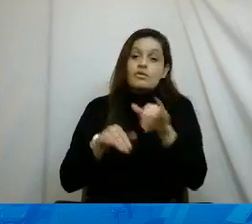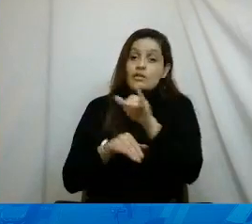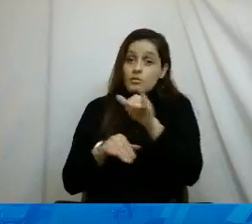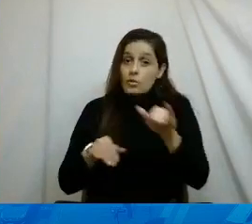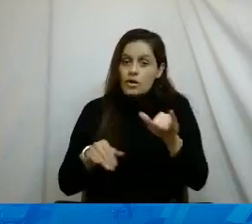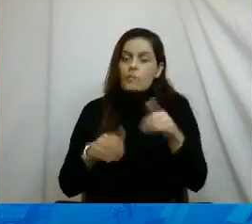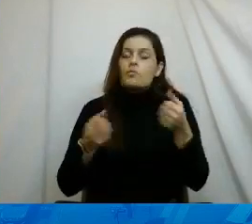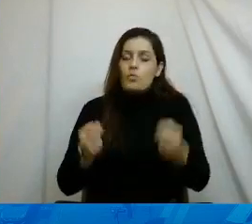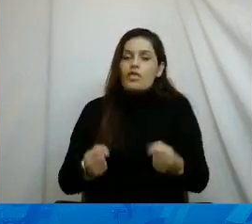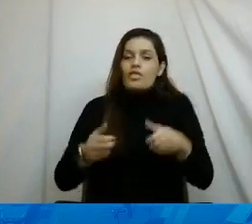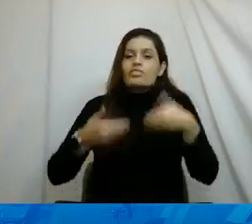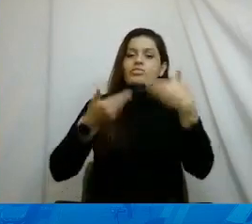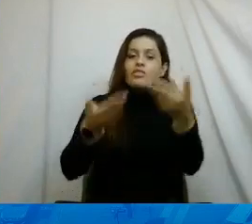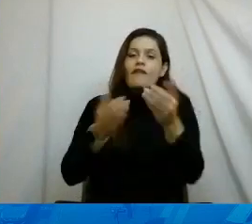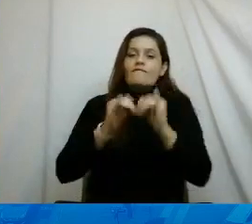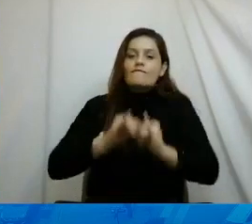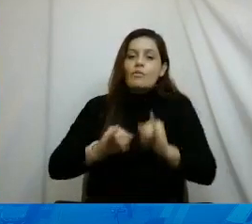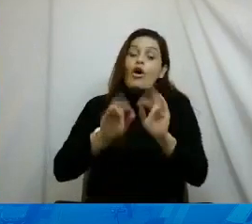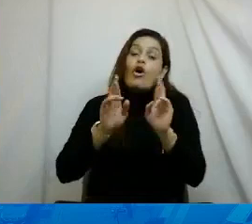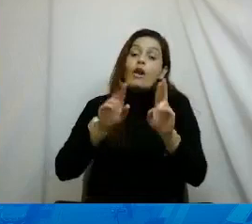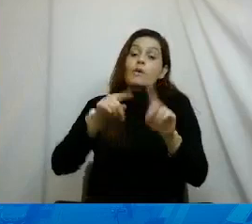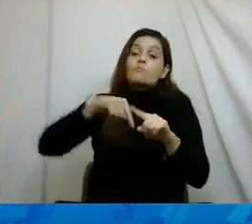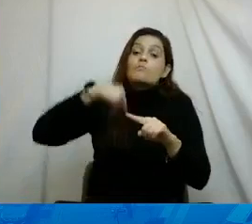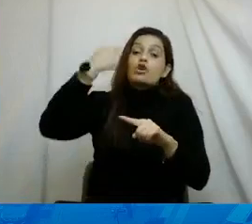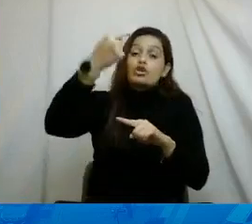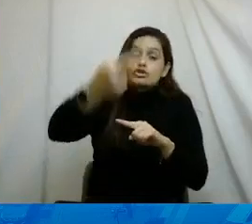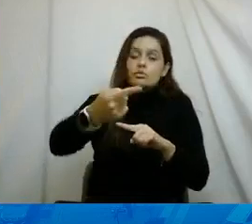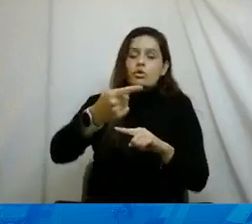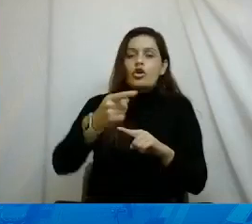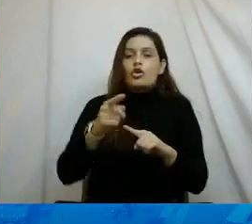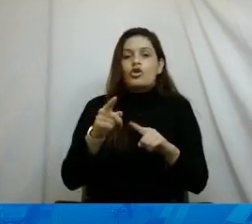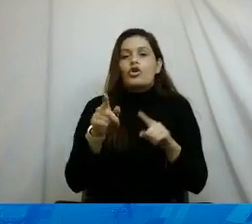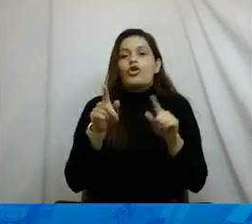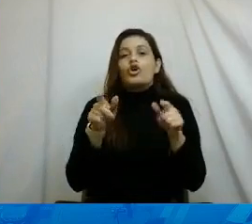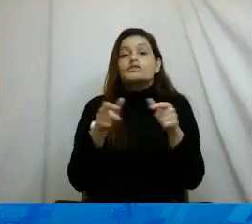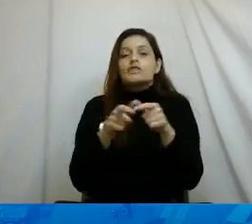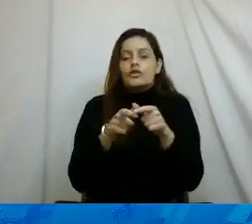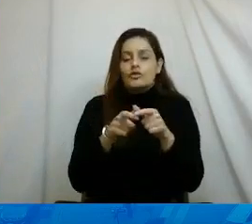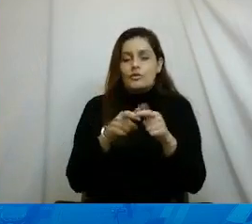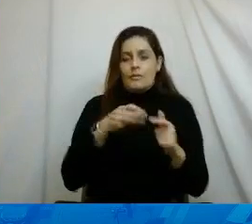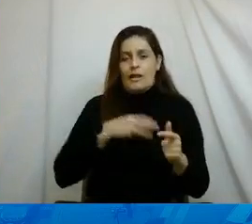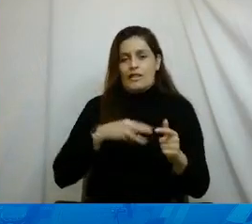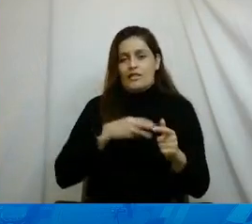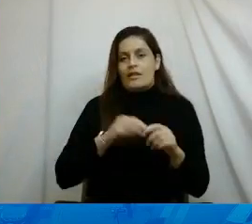información más clara en el próximo consejo sobre este comodato.